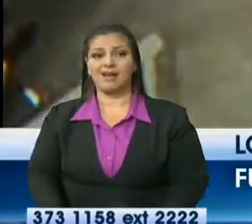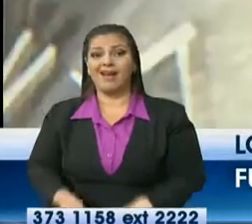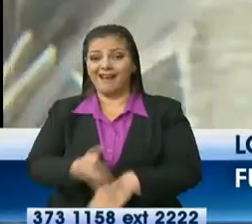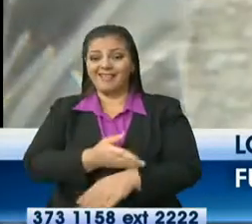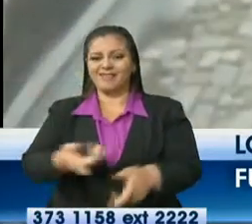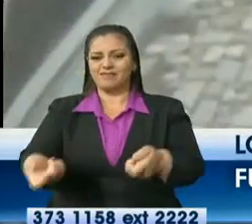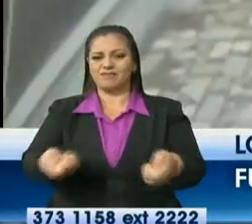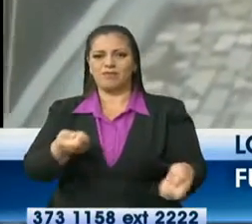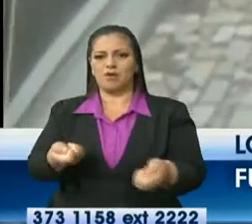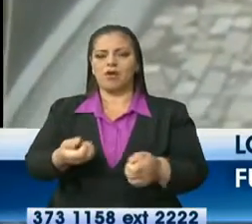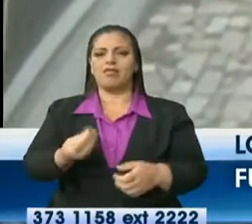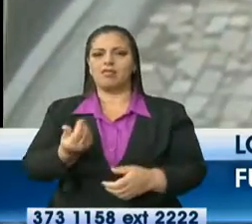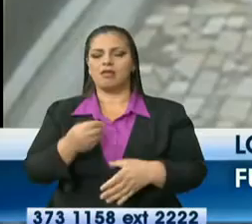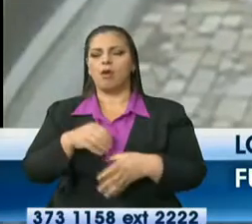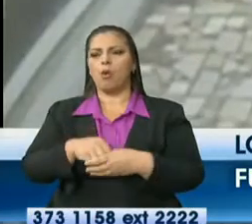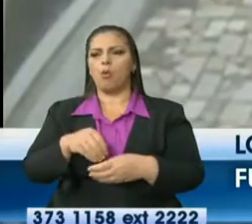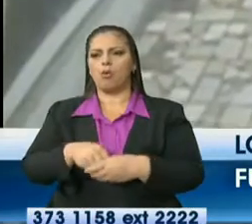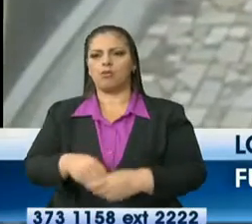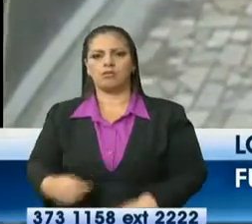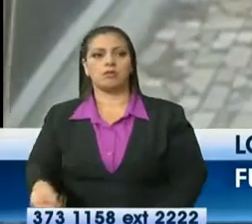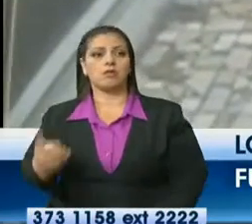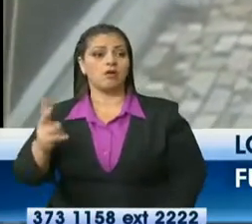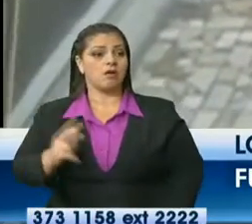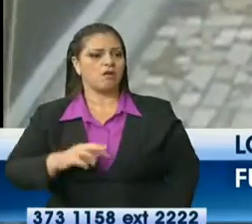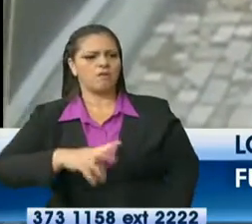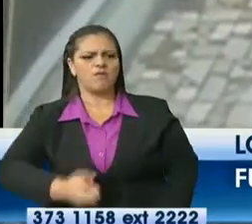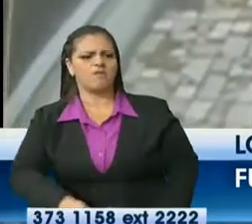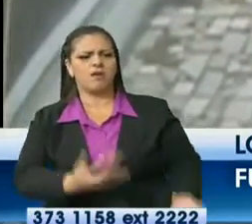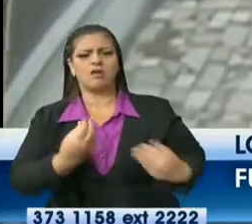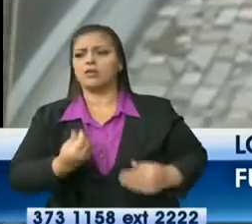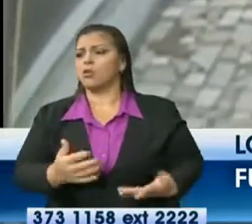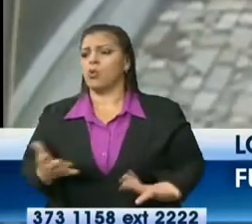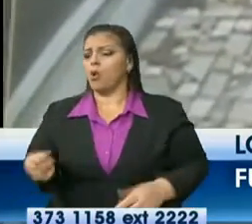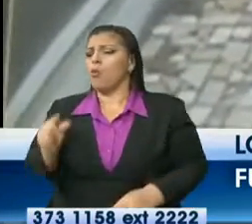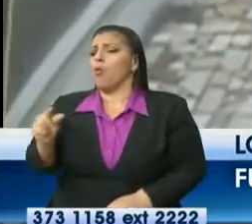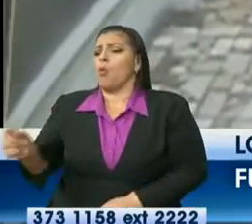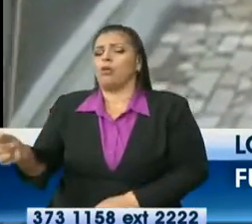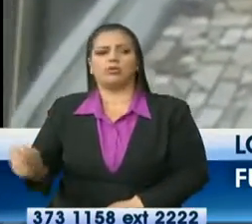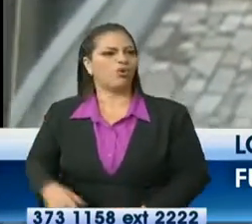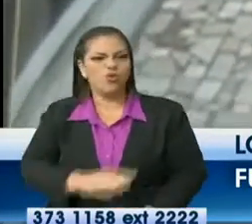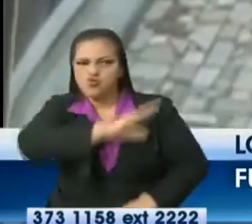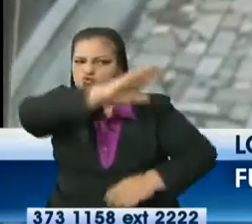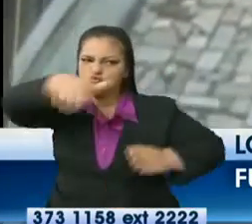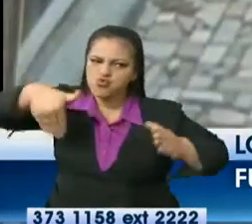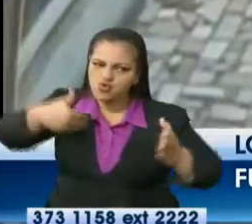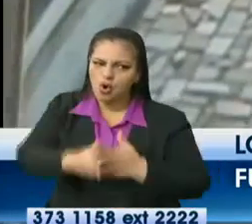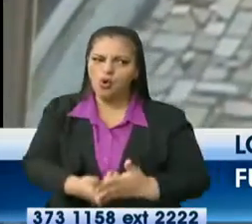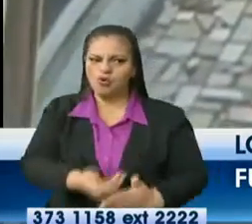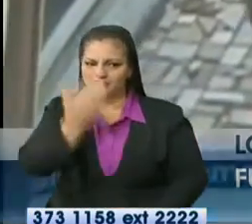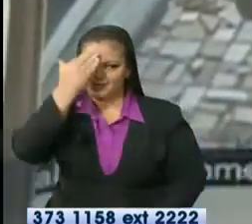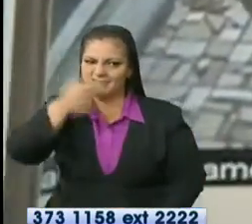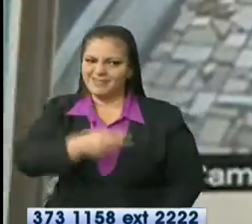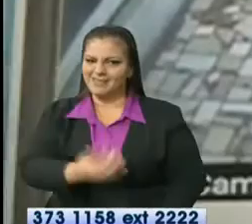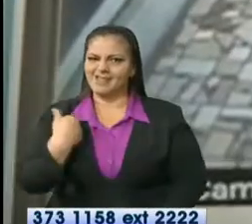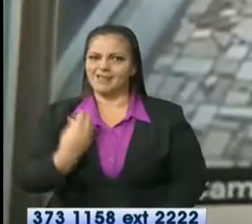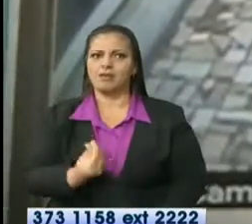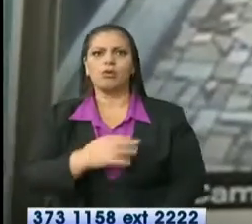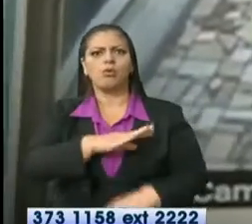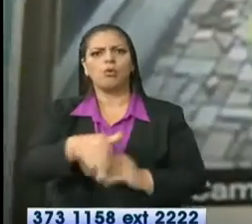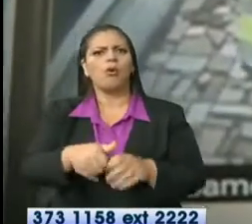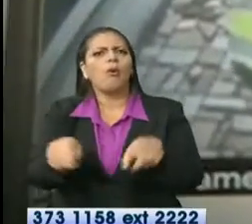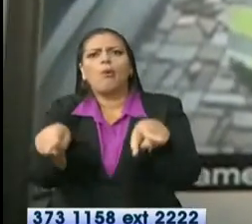información. Informó José Morales.